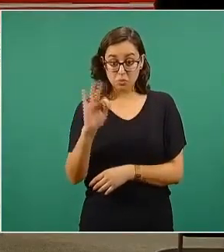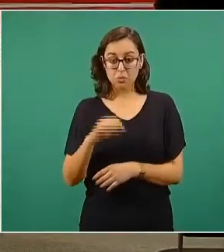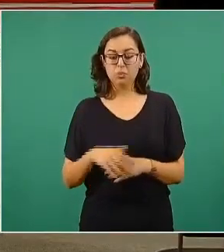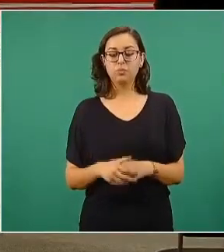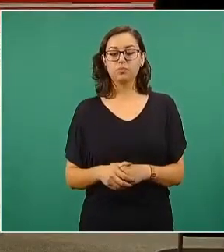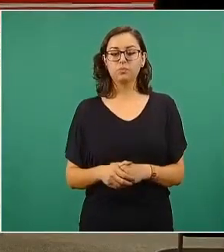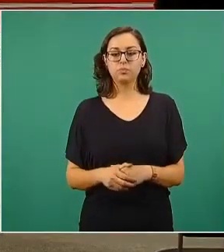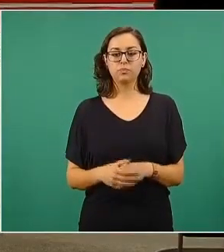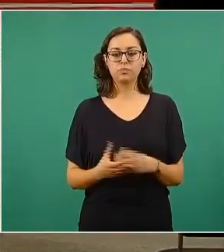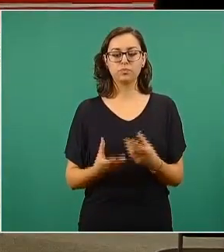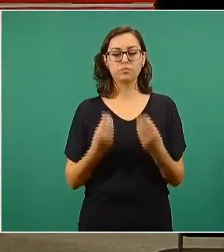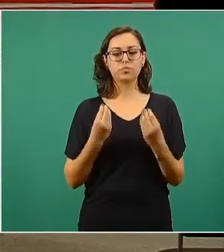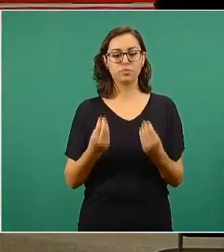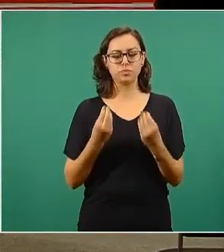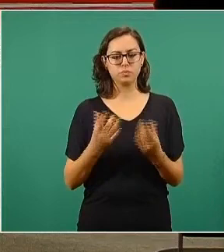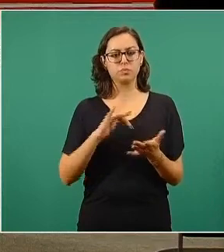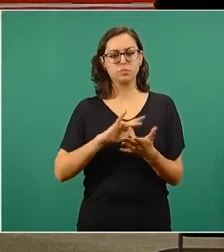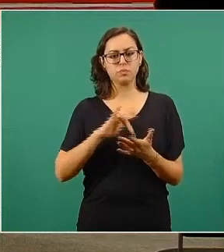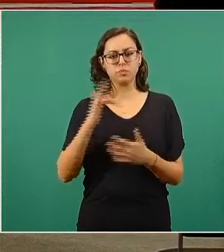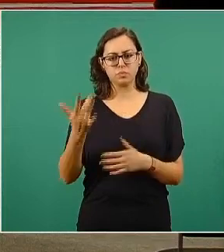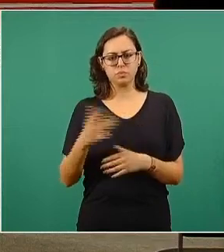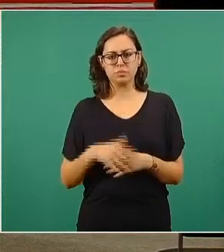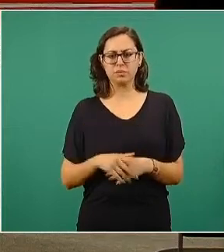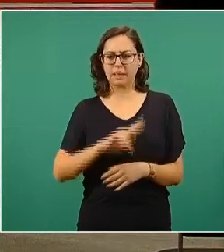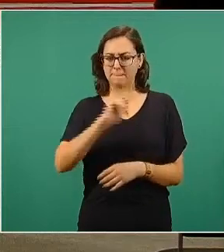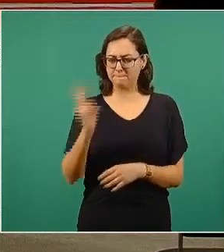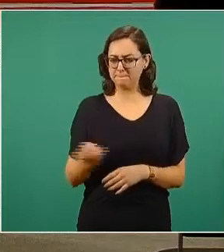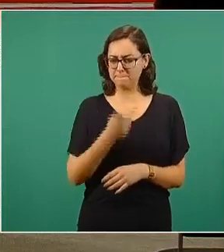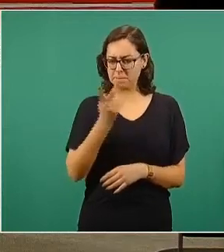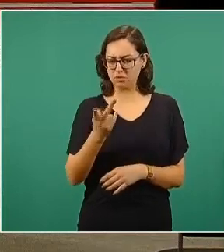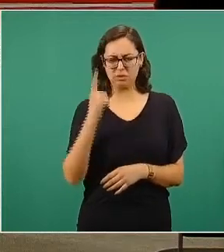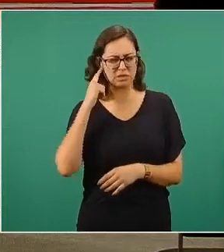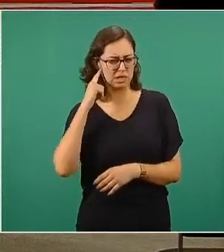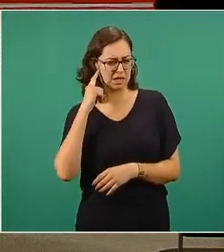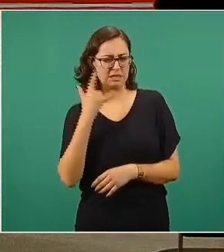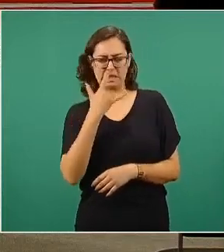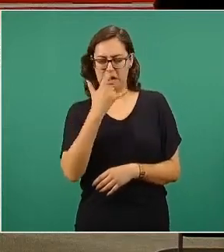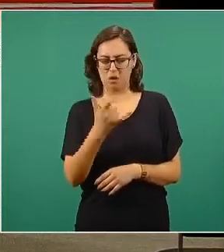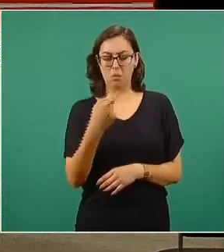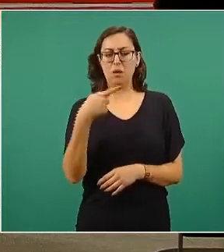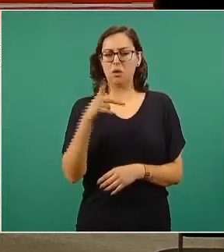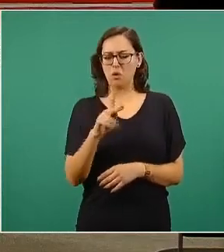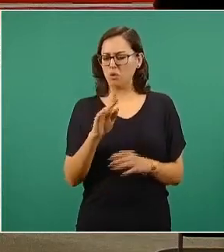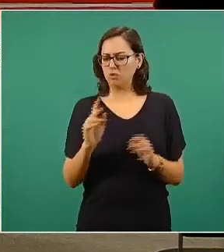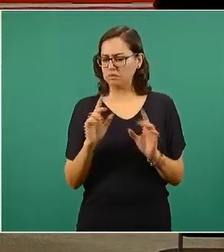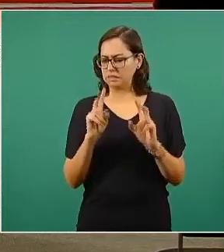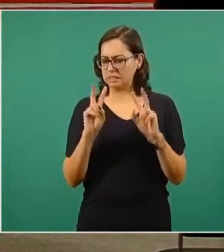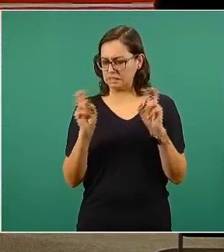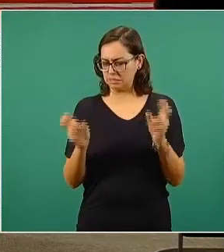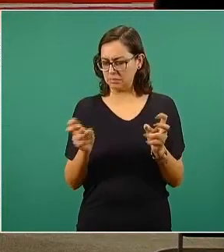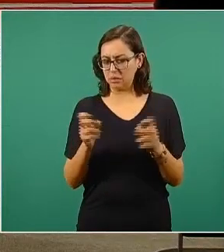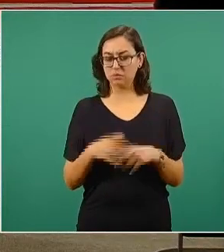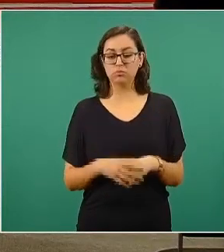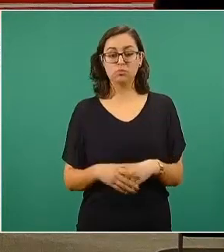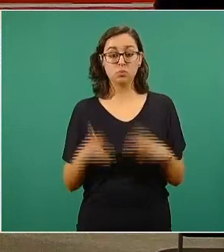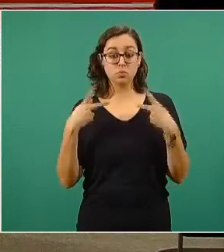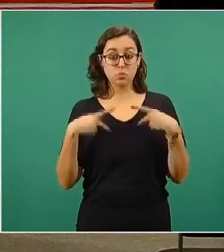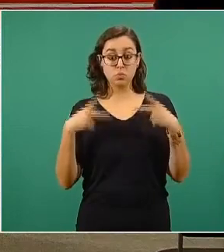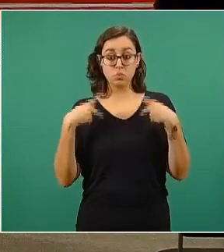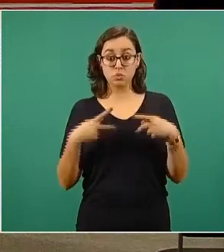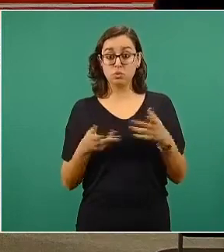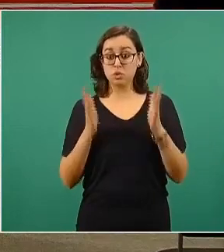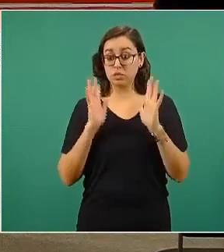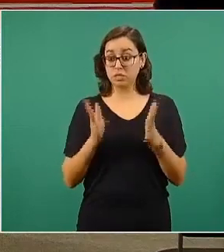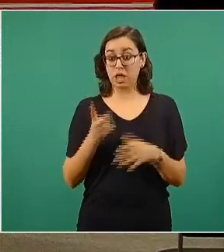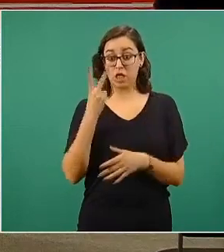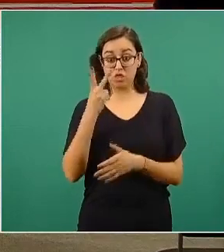Oliver, muchas gracias. La pregunta, no sé si se alcanzó a escuchar, es si una persona que ya recibió un esquema completo de vacunación, estamos hablando de COVID,